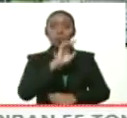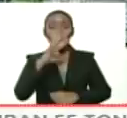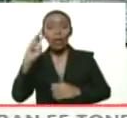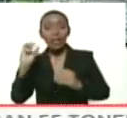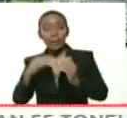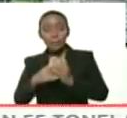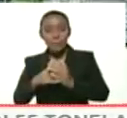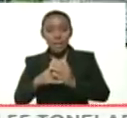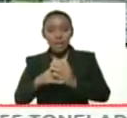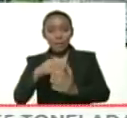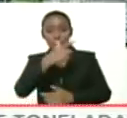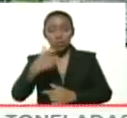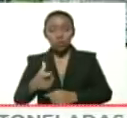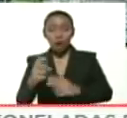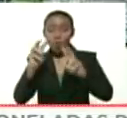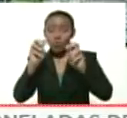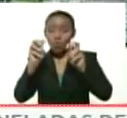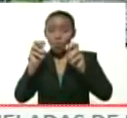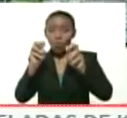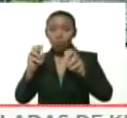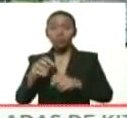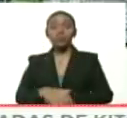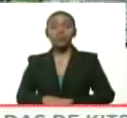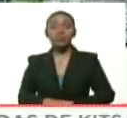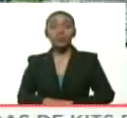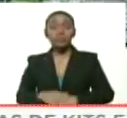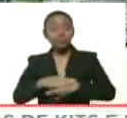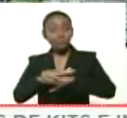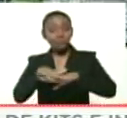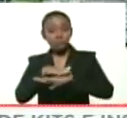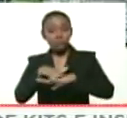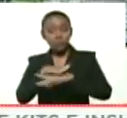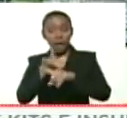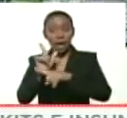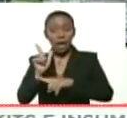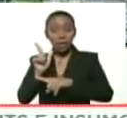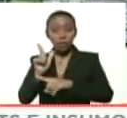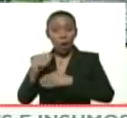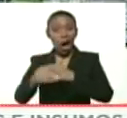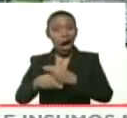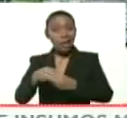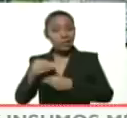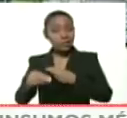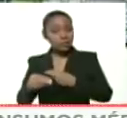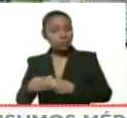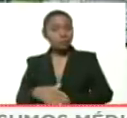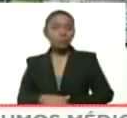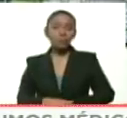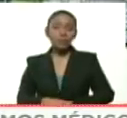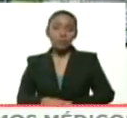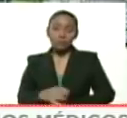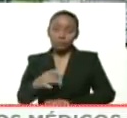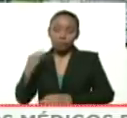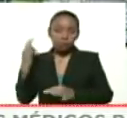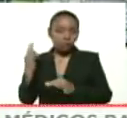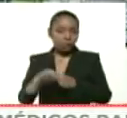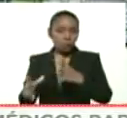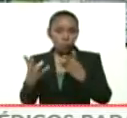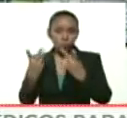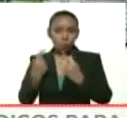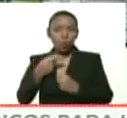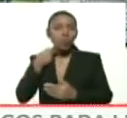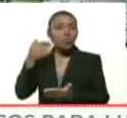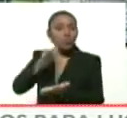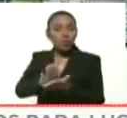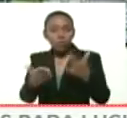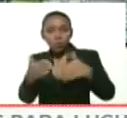nuevos, 240.000 casos en total, perdón. Y eso genera también un lamentable número de fallecidos que